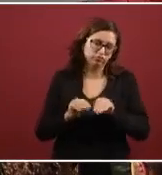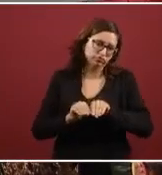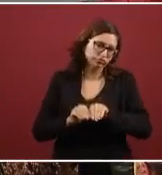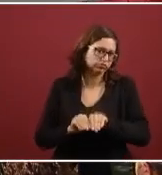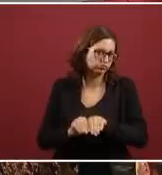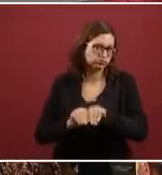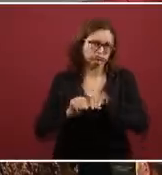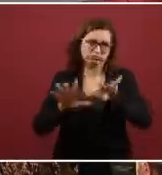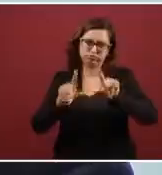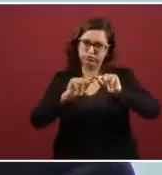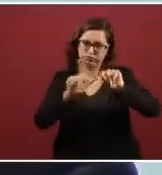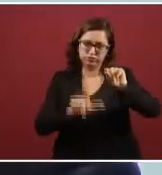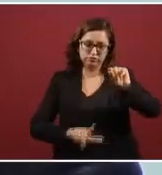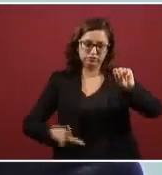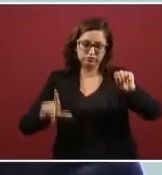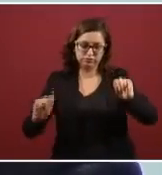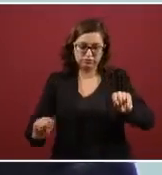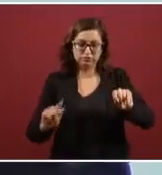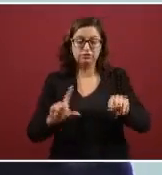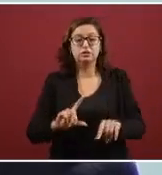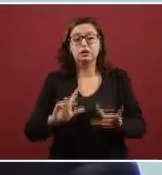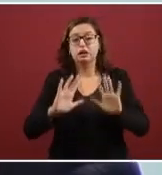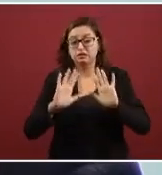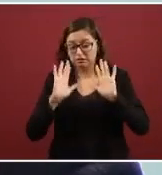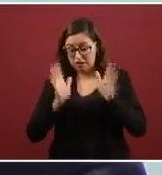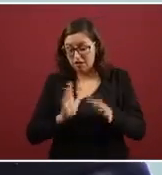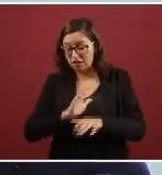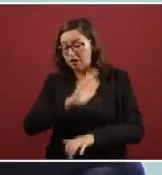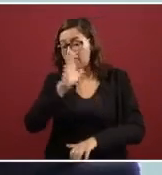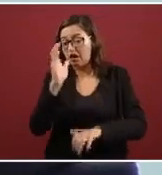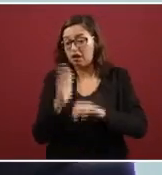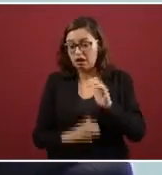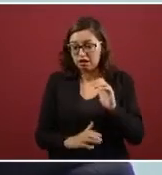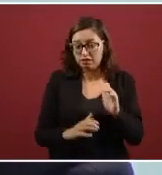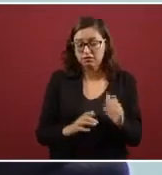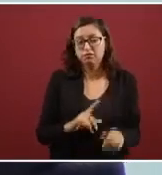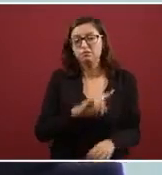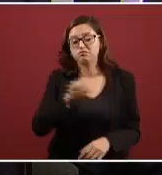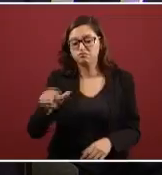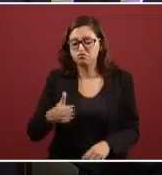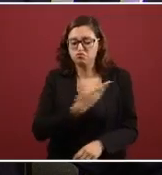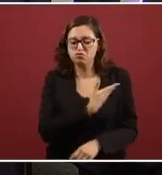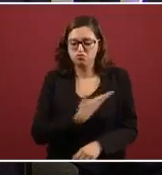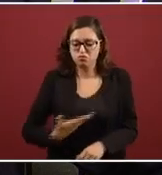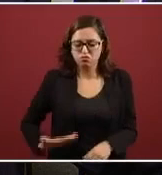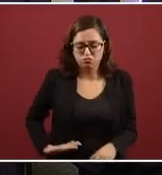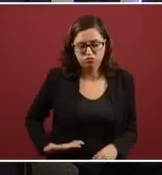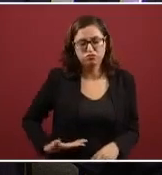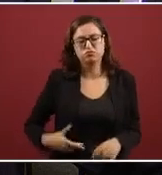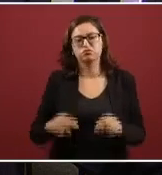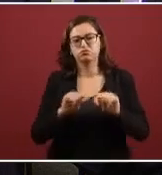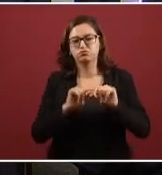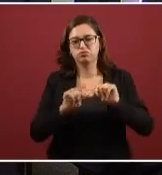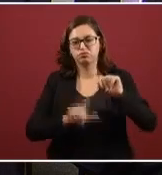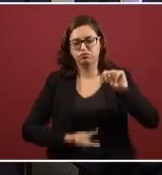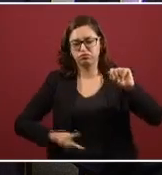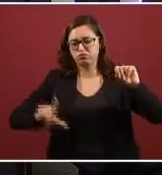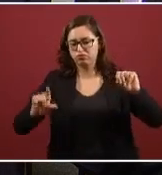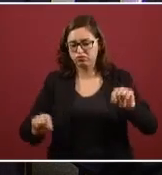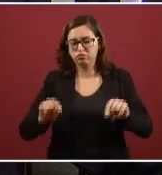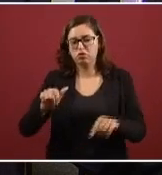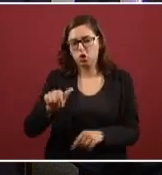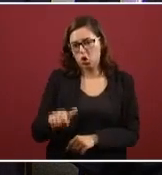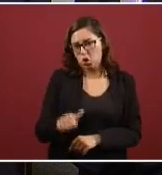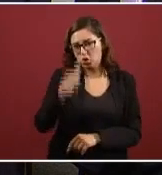este evento, este programa histórico y educativo, el presidente de México llevará a cabo el tradicional grito de independencia a las